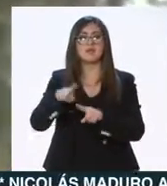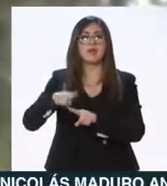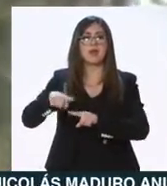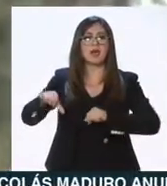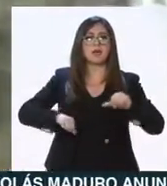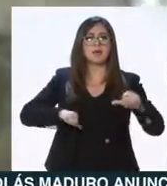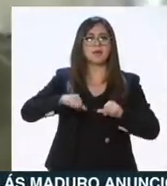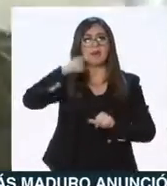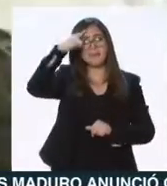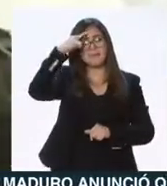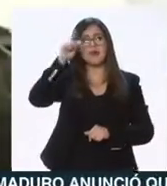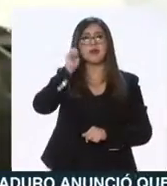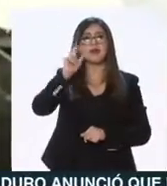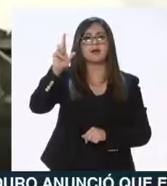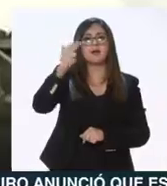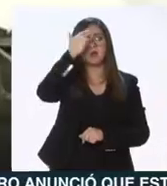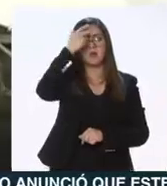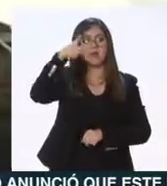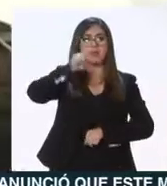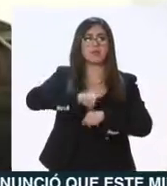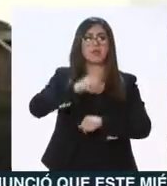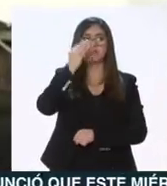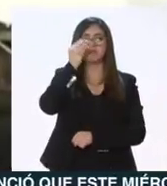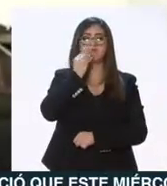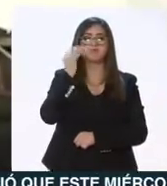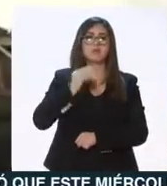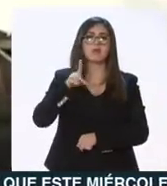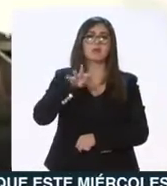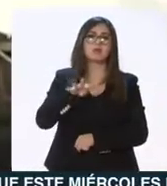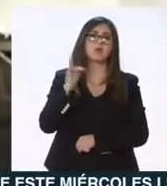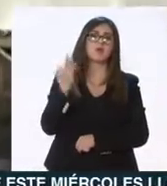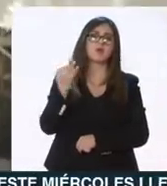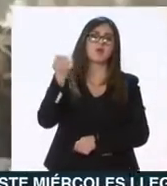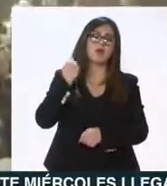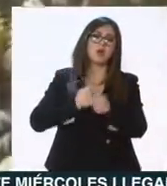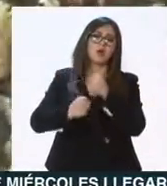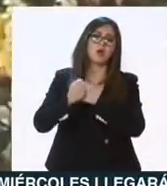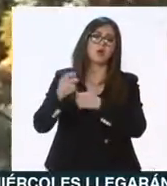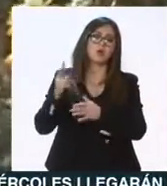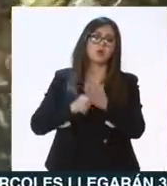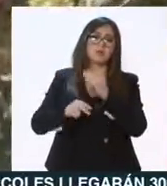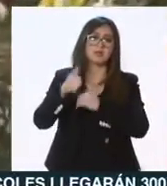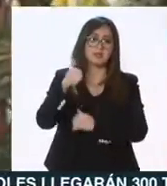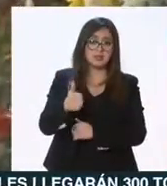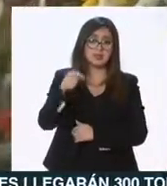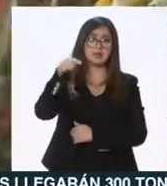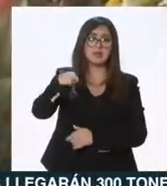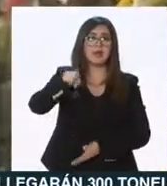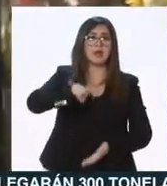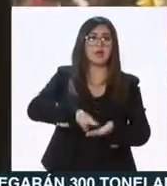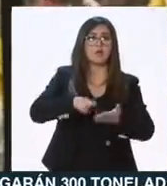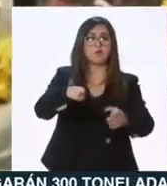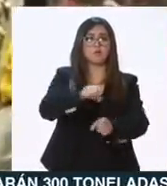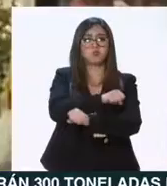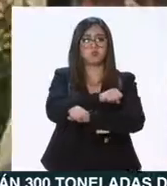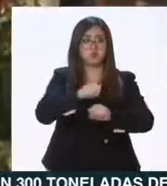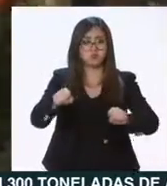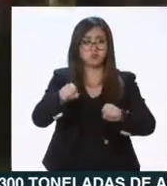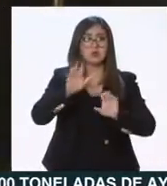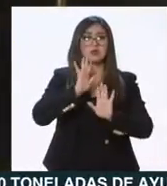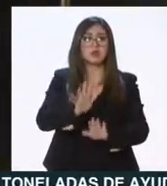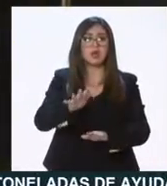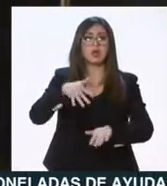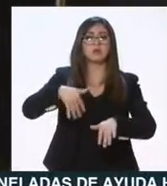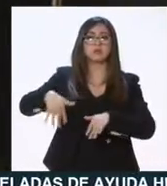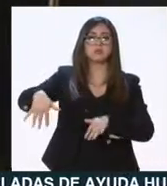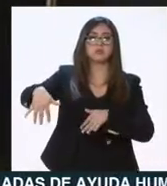para recordar aquel fatídico día 19 de febrero del 2006, cuando el desarrollo minero explotó. Luego del recorrido, que se inició